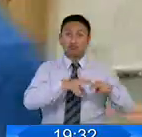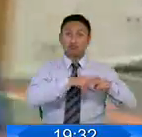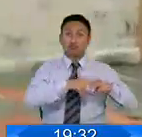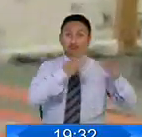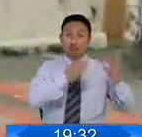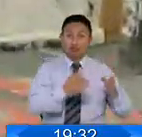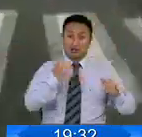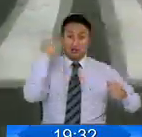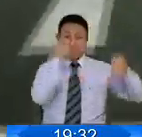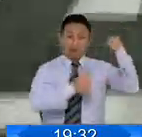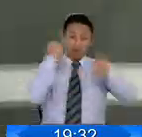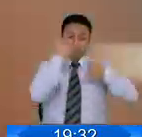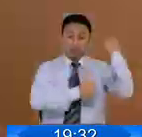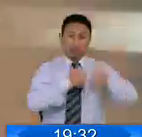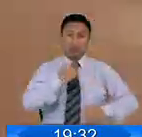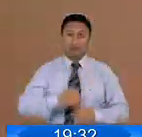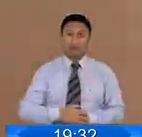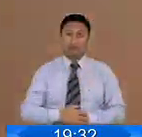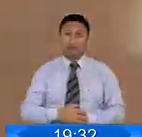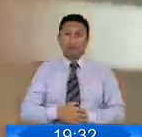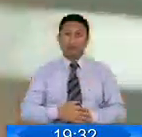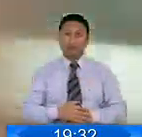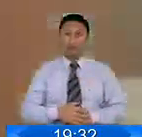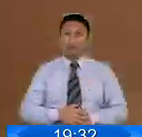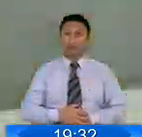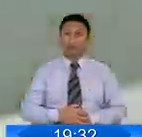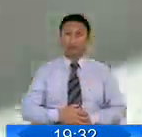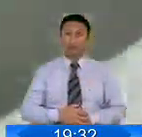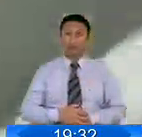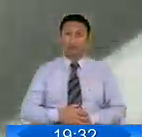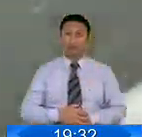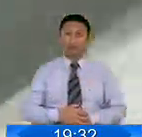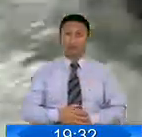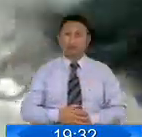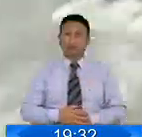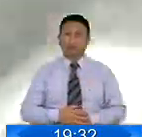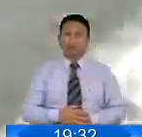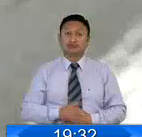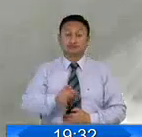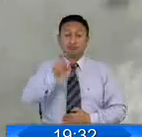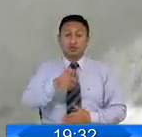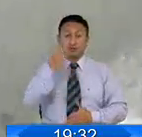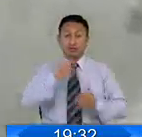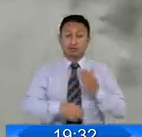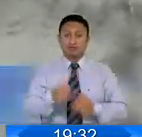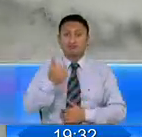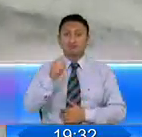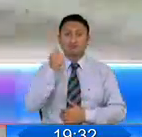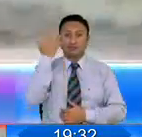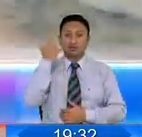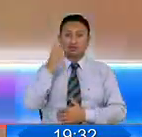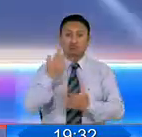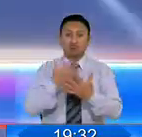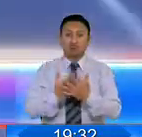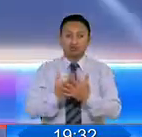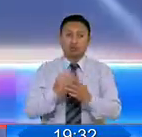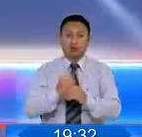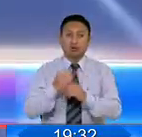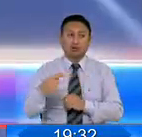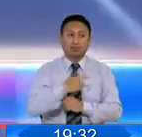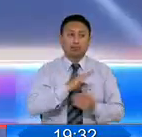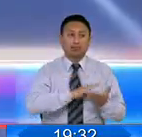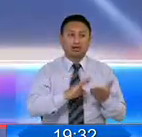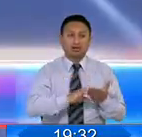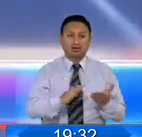a golpes con un uniformado. Por este caso, el agresor fue sancionado con 10 días de prisión y obligado a pedir